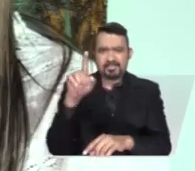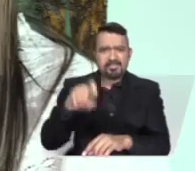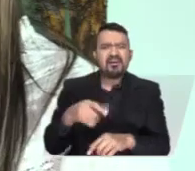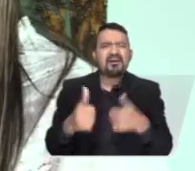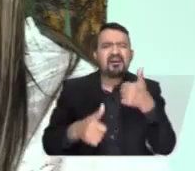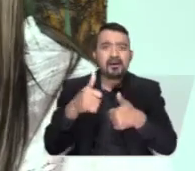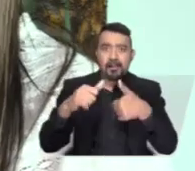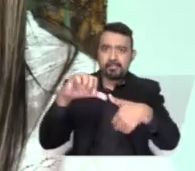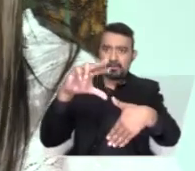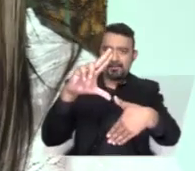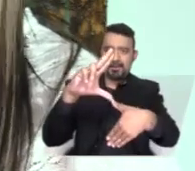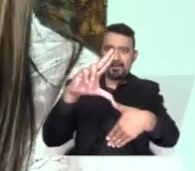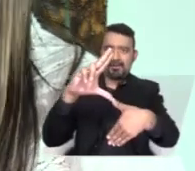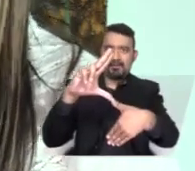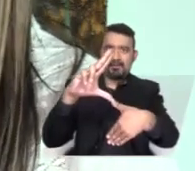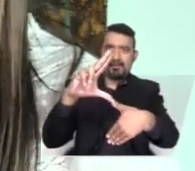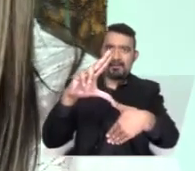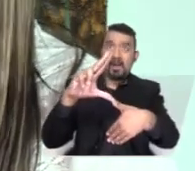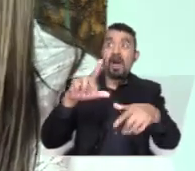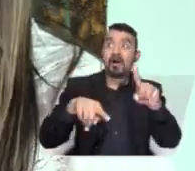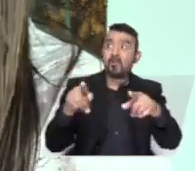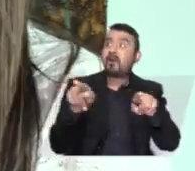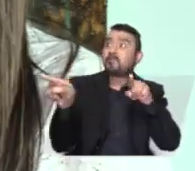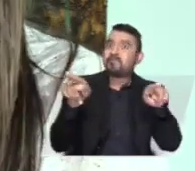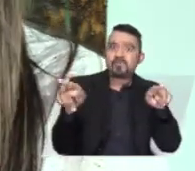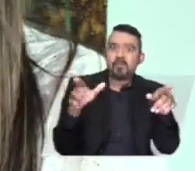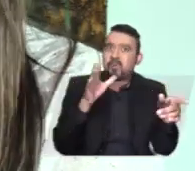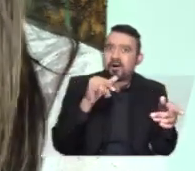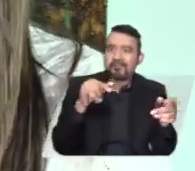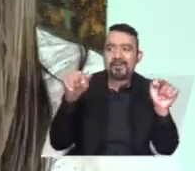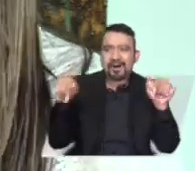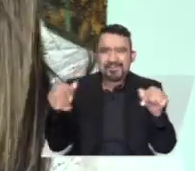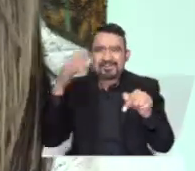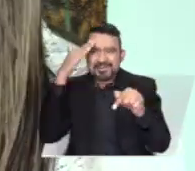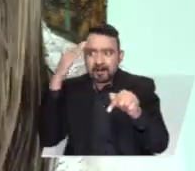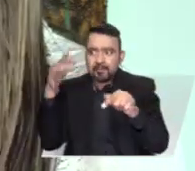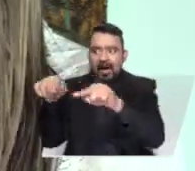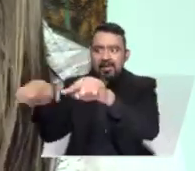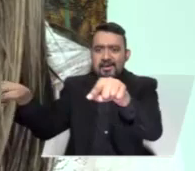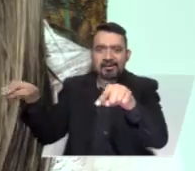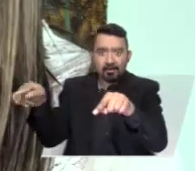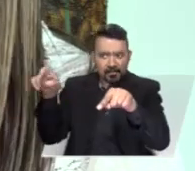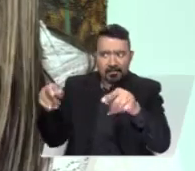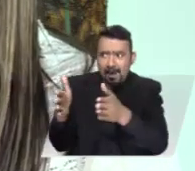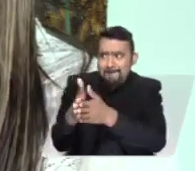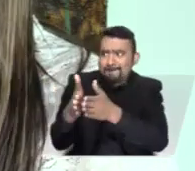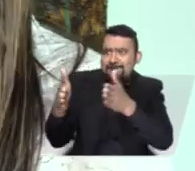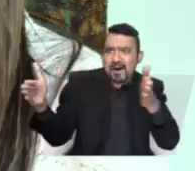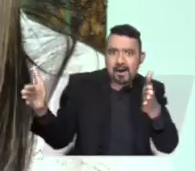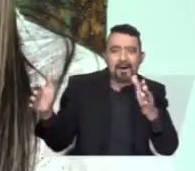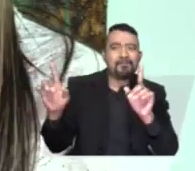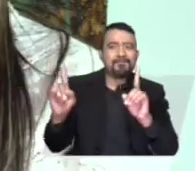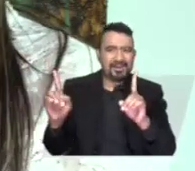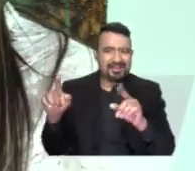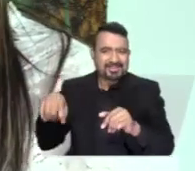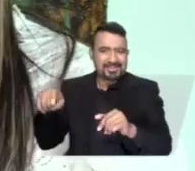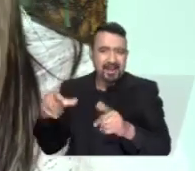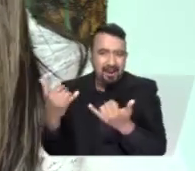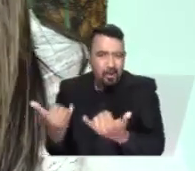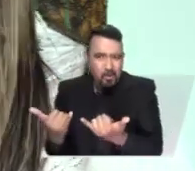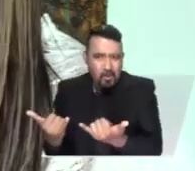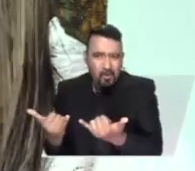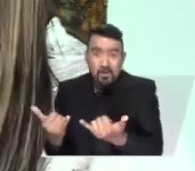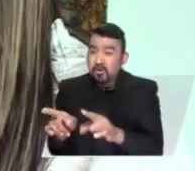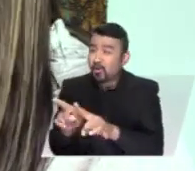que ya no tienen una capacidad de expandirse, nosotros todavía la tenemos, pero la tenemos sobre la mesa. O sea, si no nos planeamos ya, quizás en un futuro no